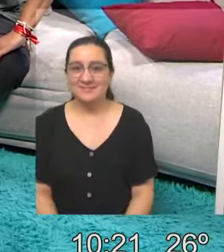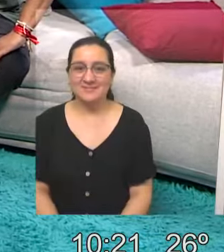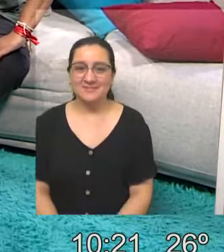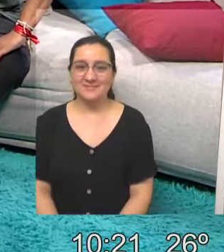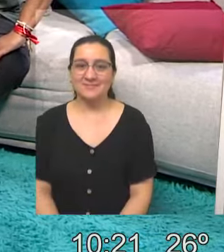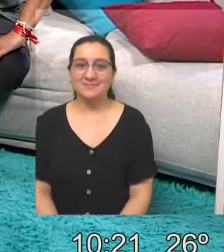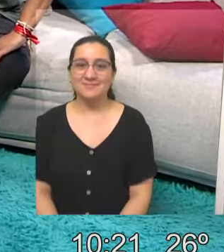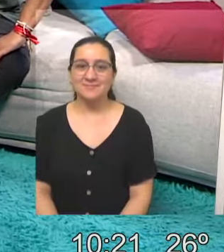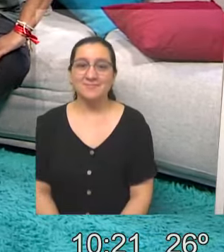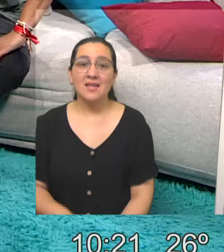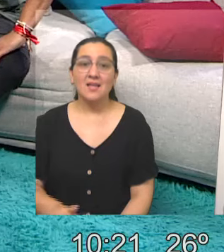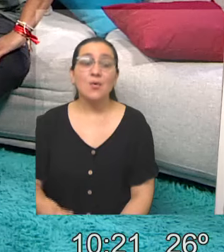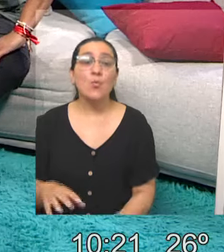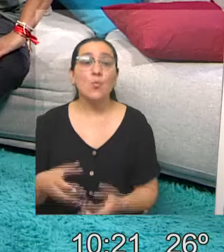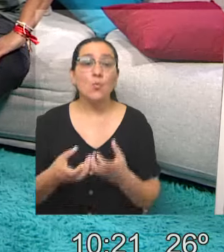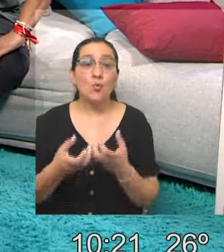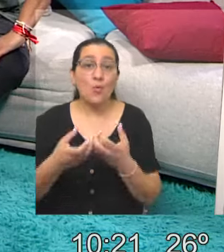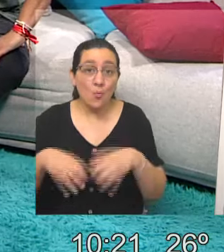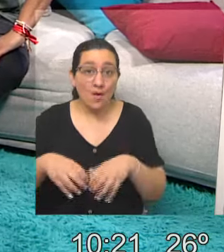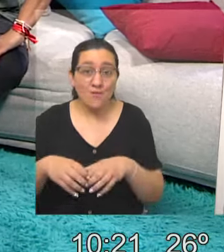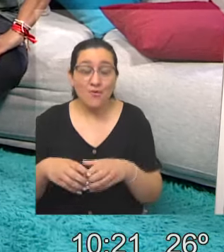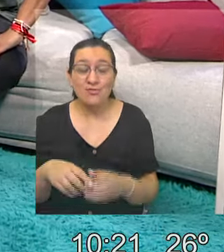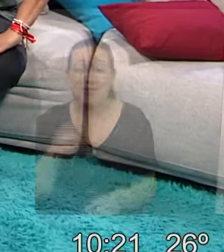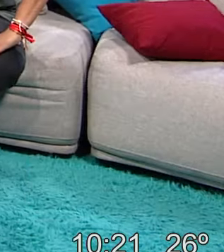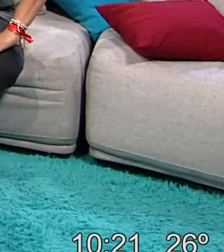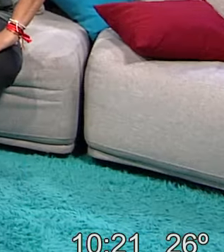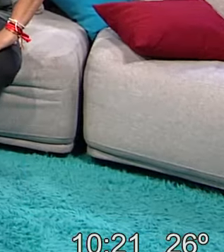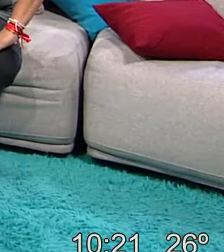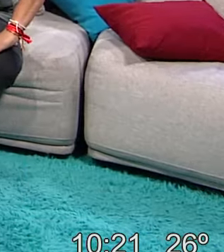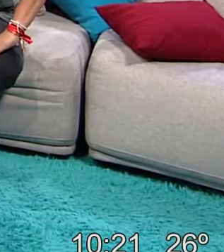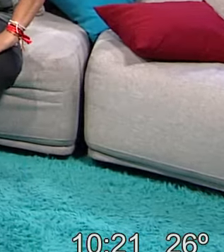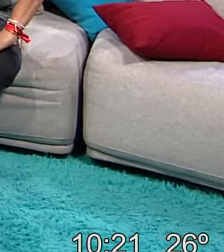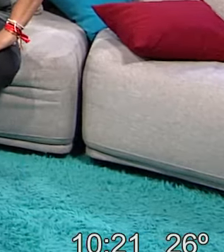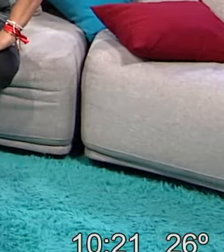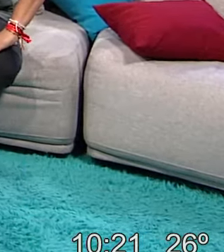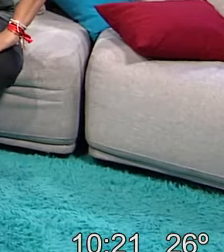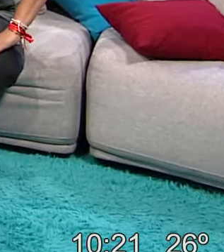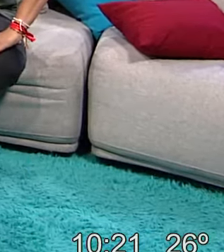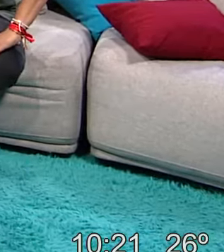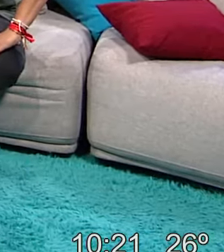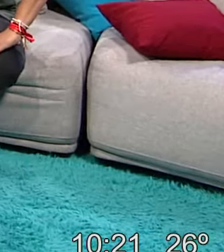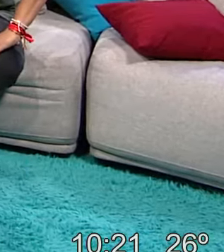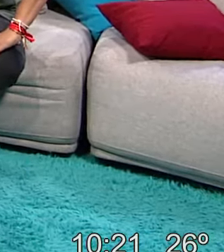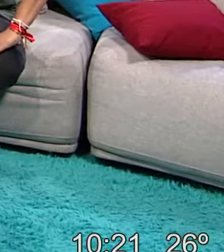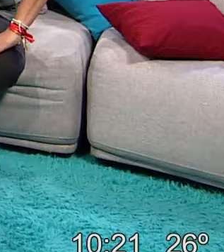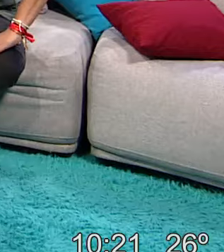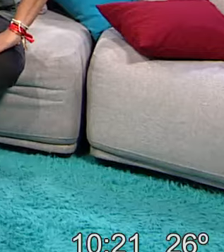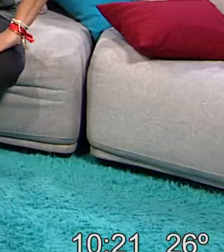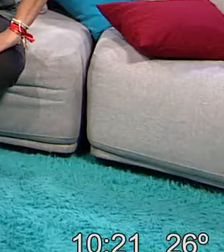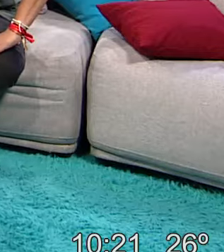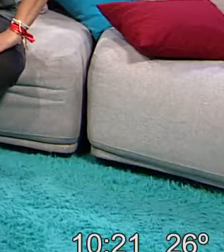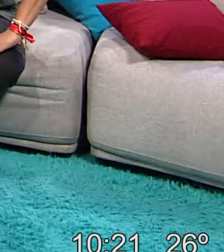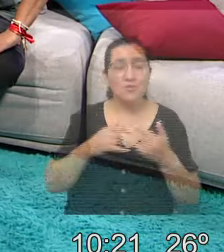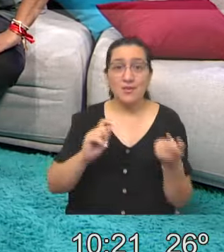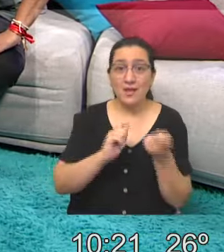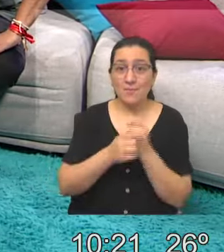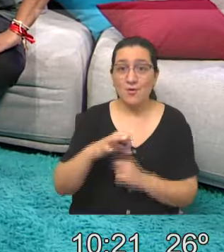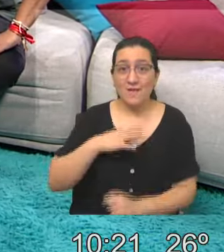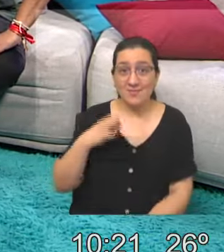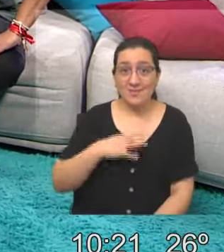huevo de huevo de gallina libre. De gallina libre. Perfecto. Bueno, pero y contanos, ¿te cambió la vida?